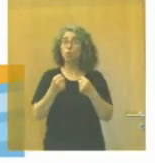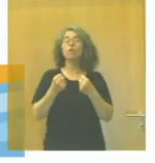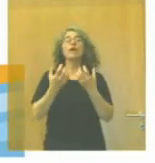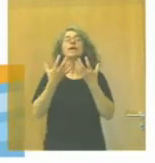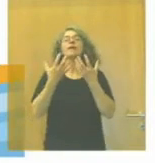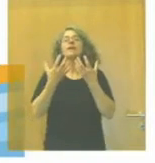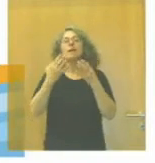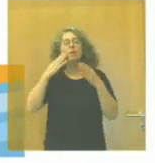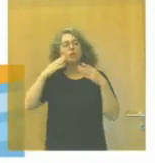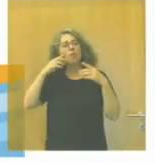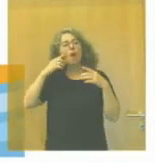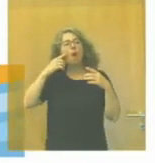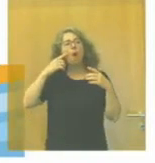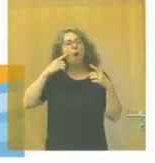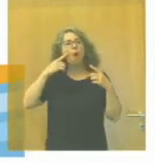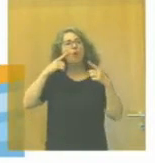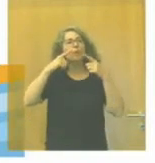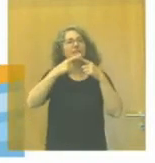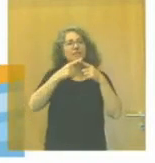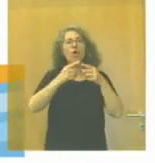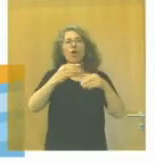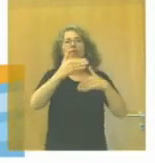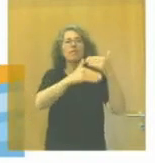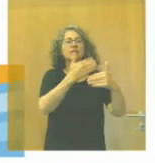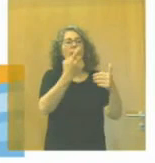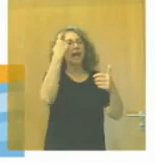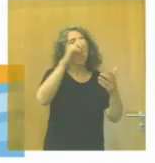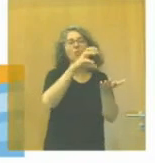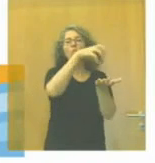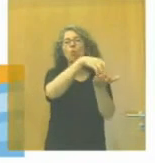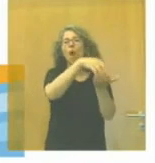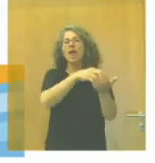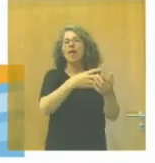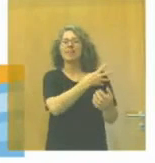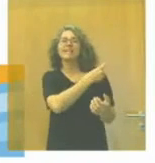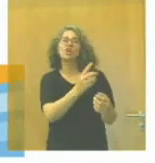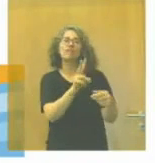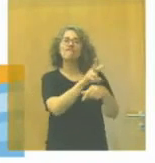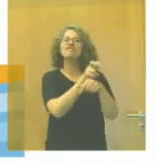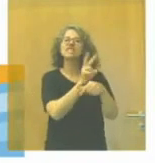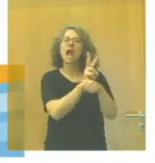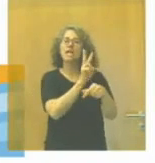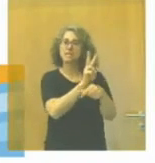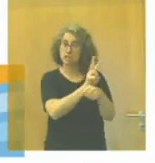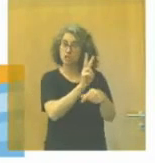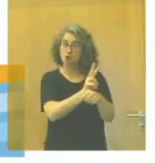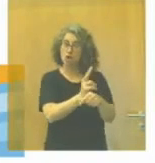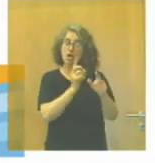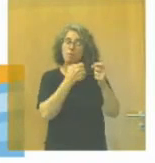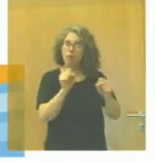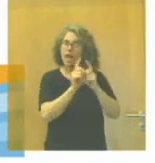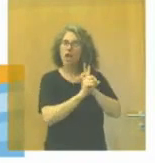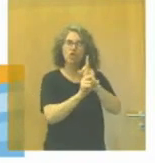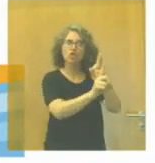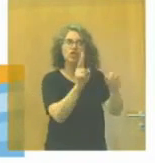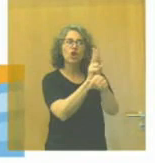de un lugar que hoy se llamaría Dirección General de Fiscalización, la posibilidad como organismo rector de hacer el seguimiento